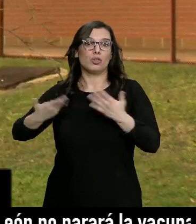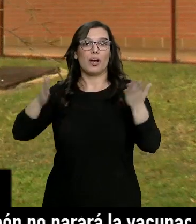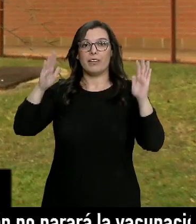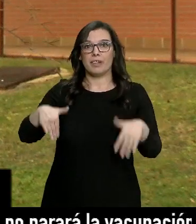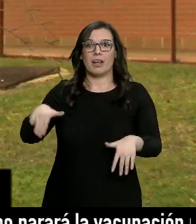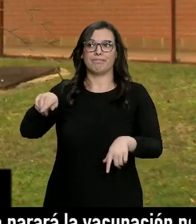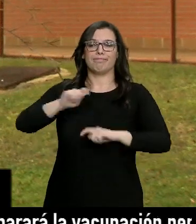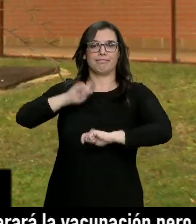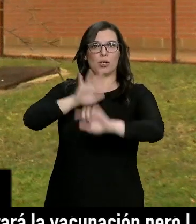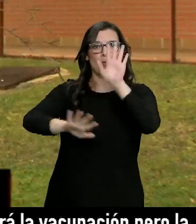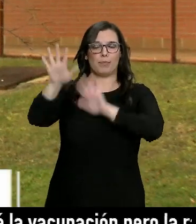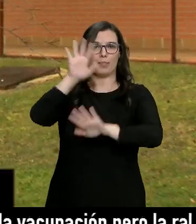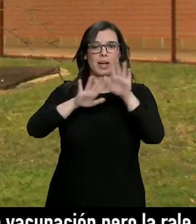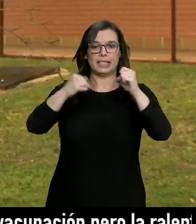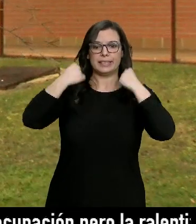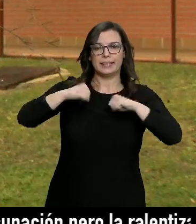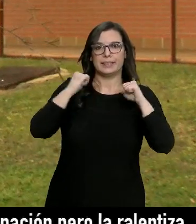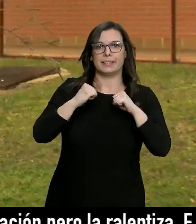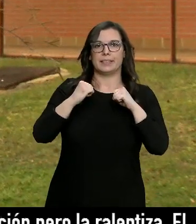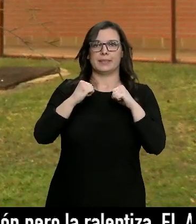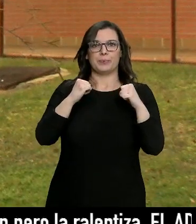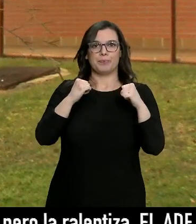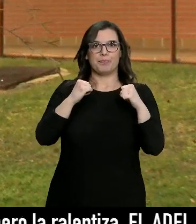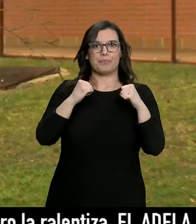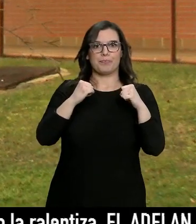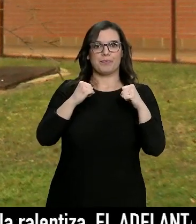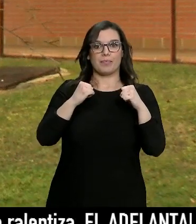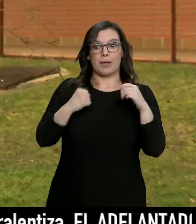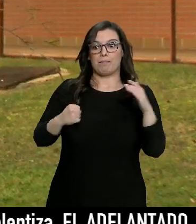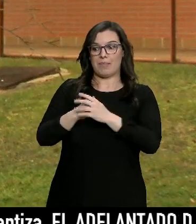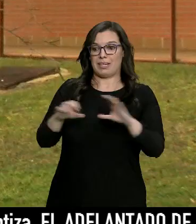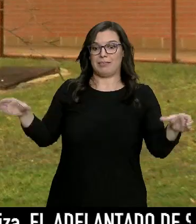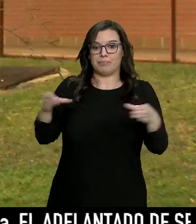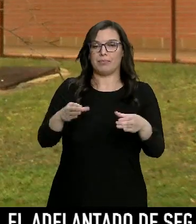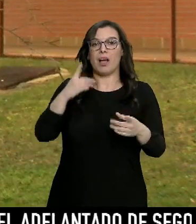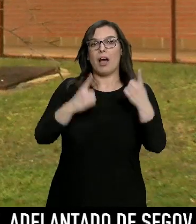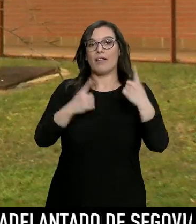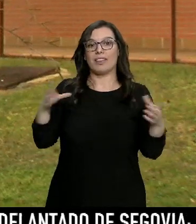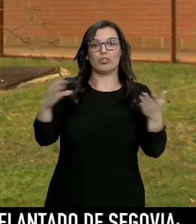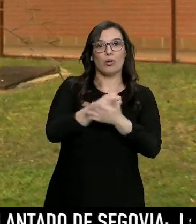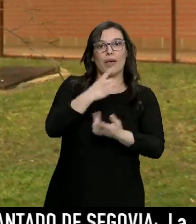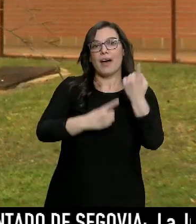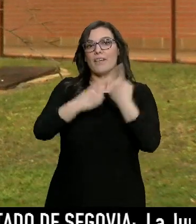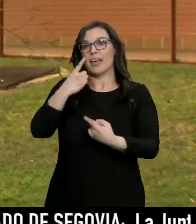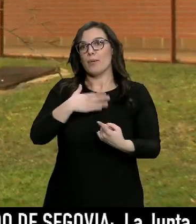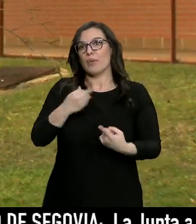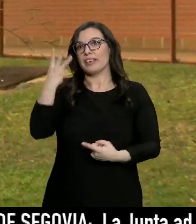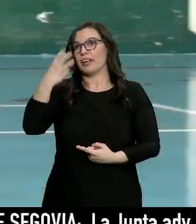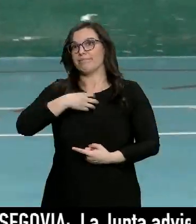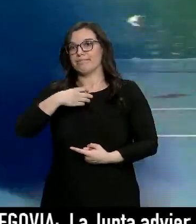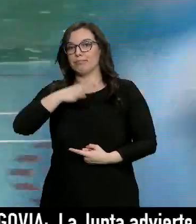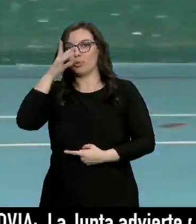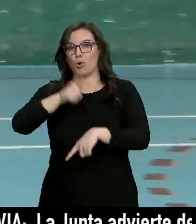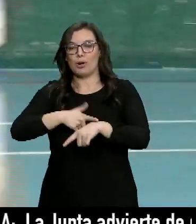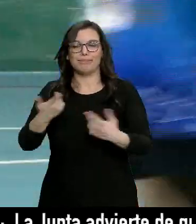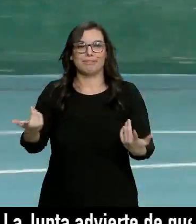eso está complicando mucho que podamos conseguir entrenamientos con el mayor número de jugadoras posible. Hay días que están todas, hay días que 3 no pueden venir por horarios.